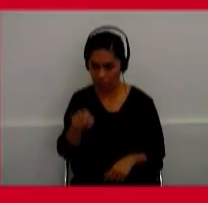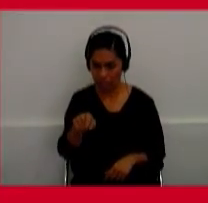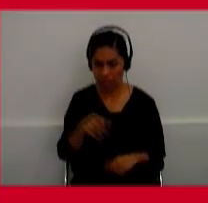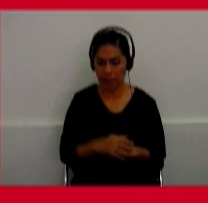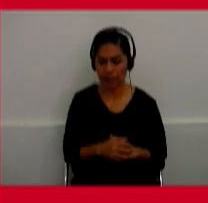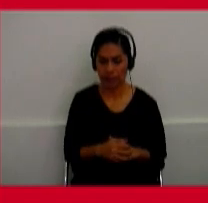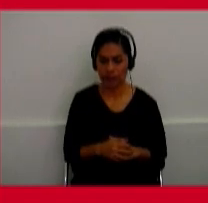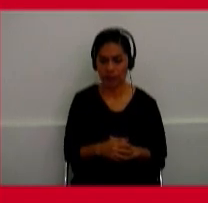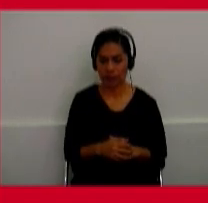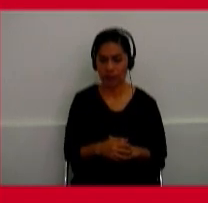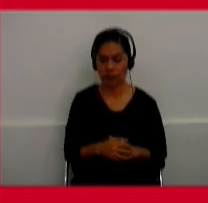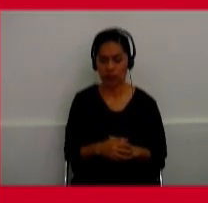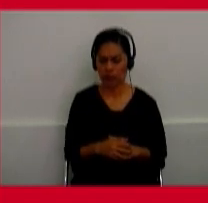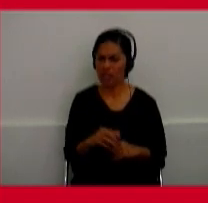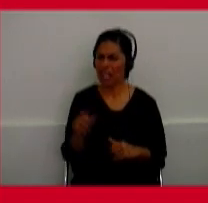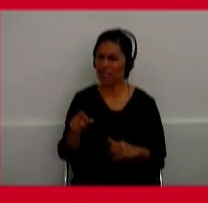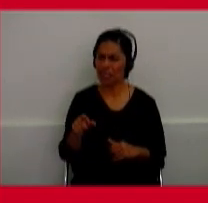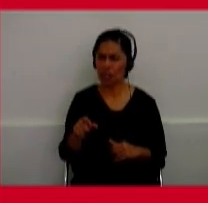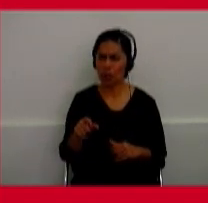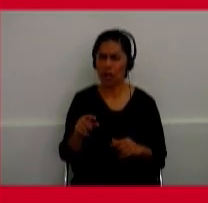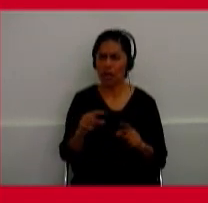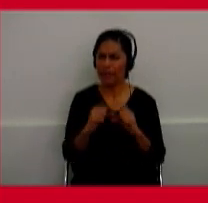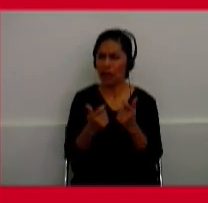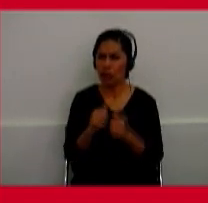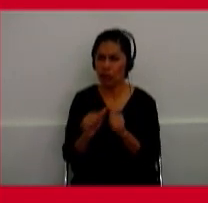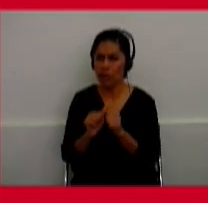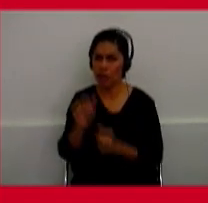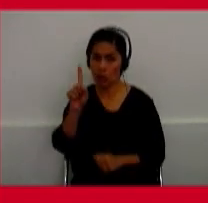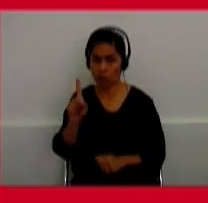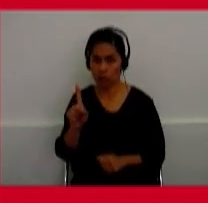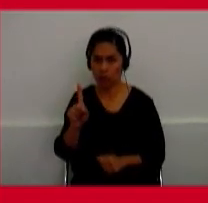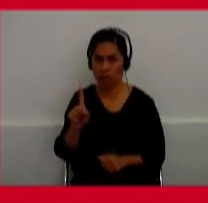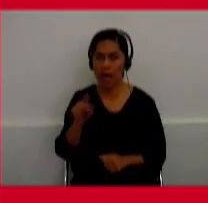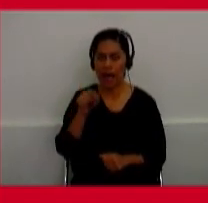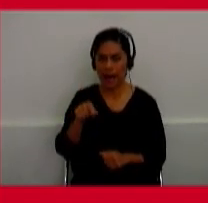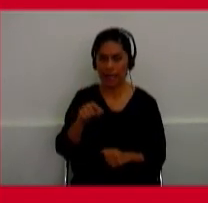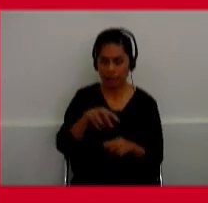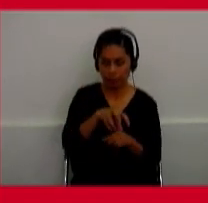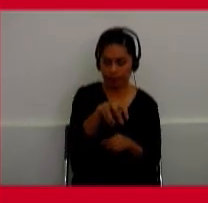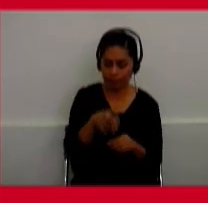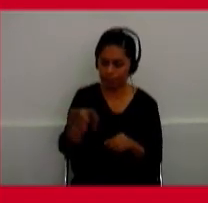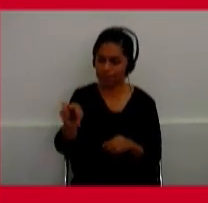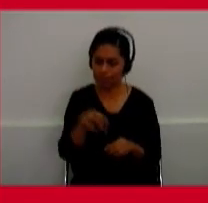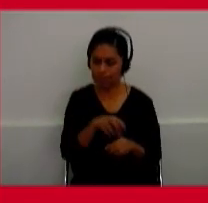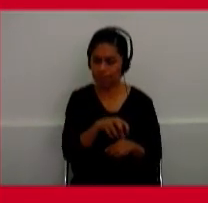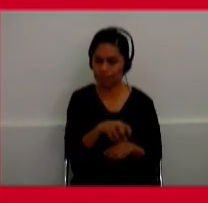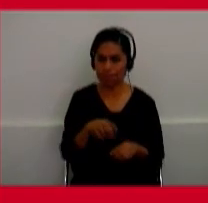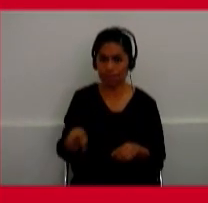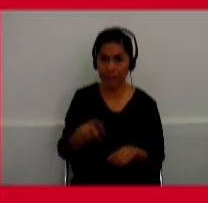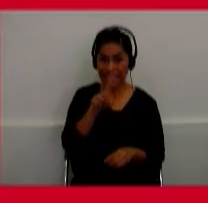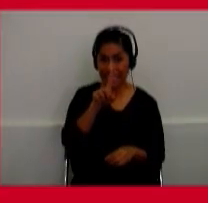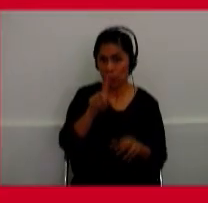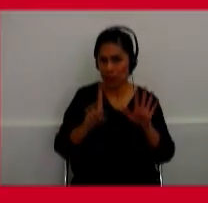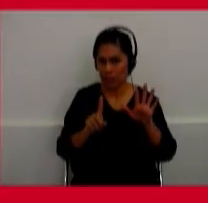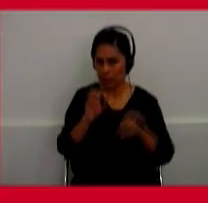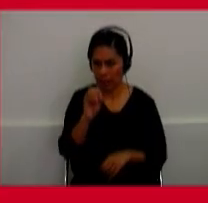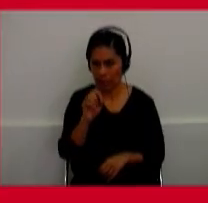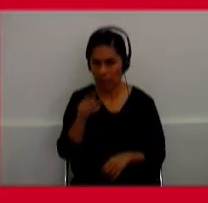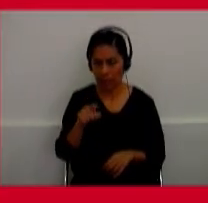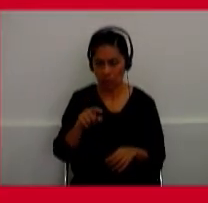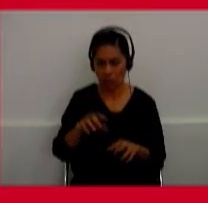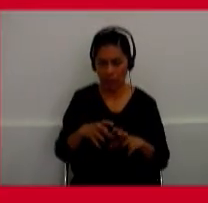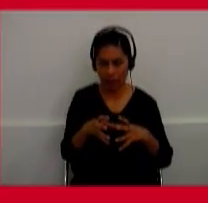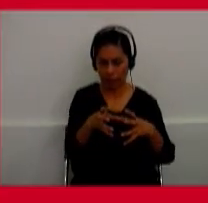Ese es específicamente, me parece, del conjunto 1. Lograba separar los 160 eventos que no habían fallado de los 54 que